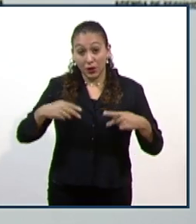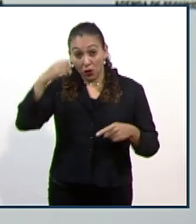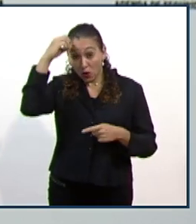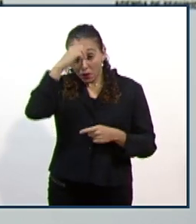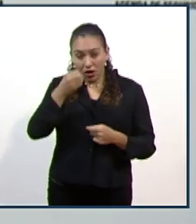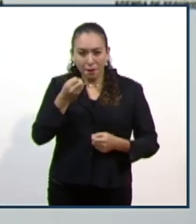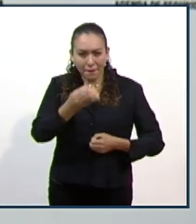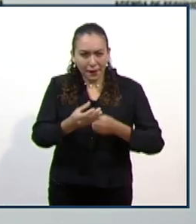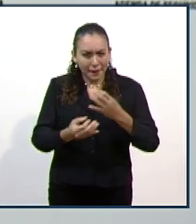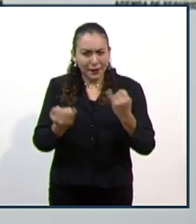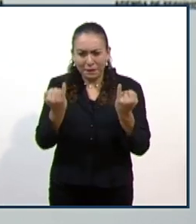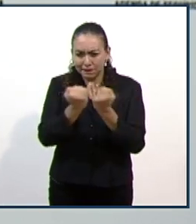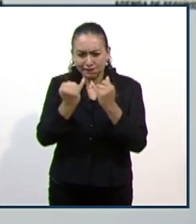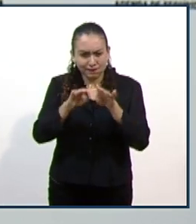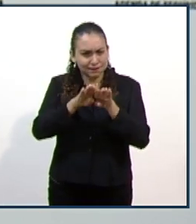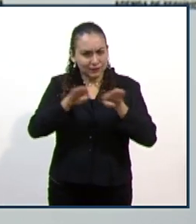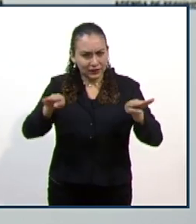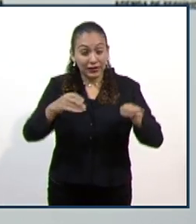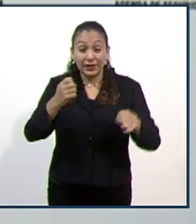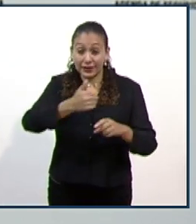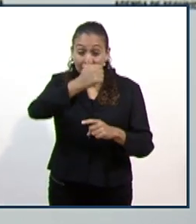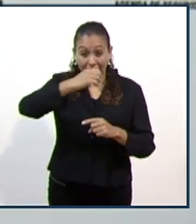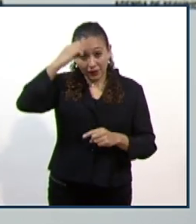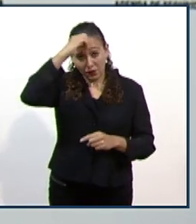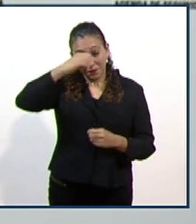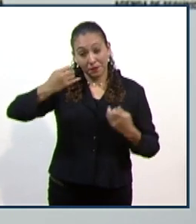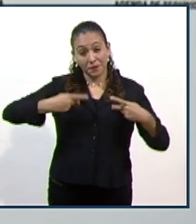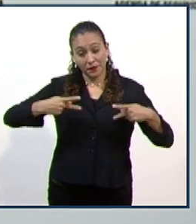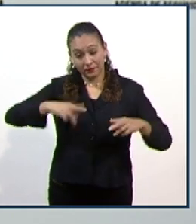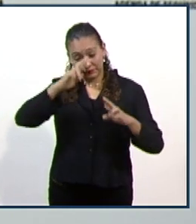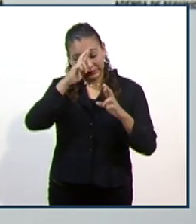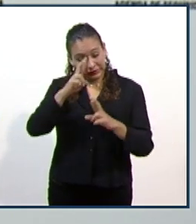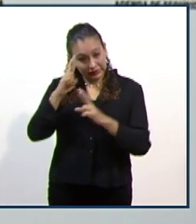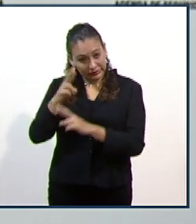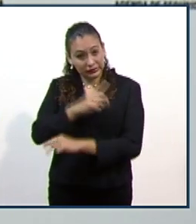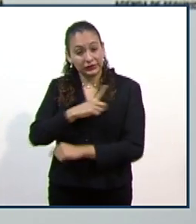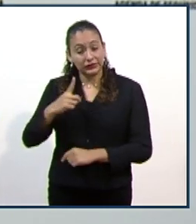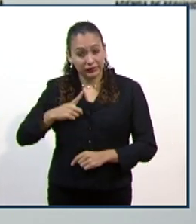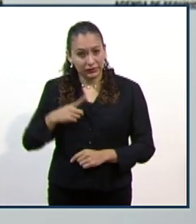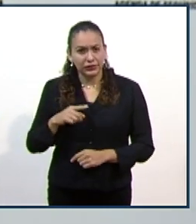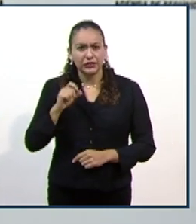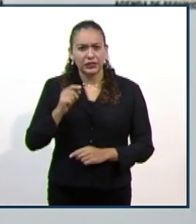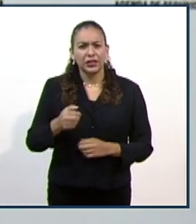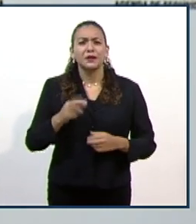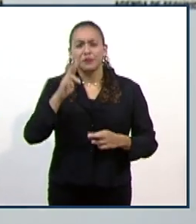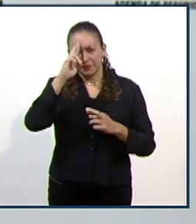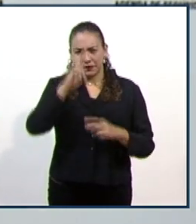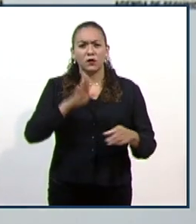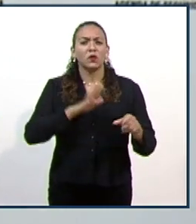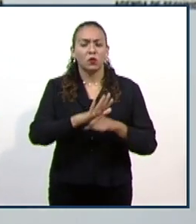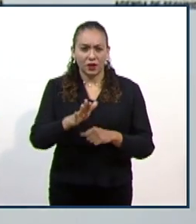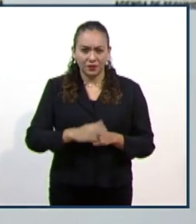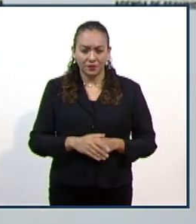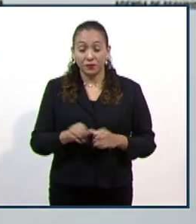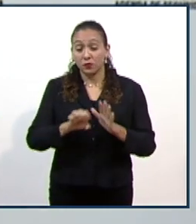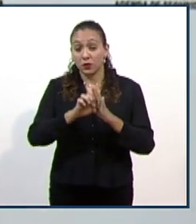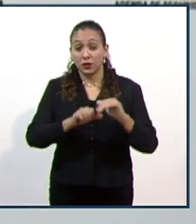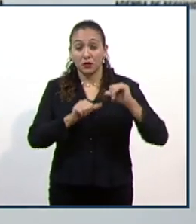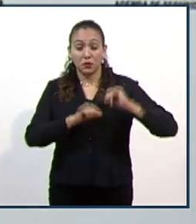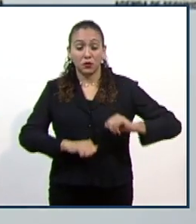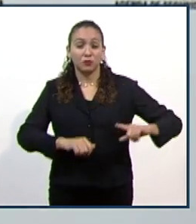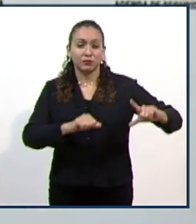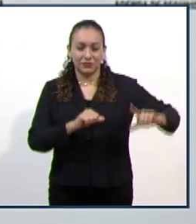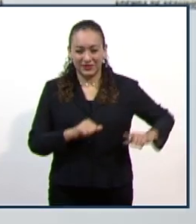que las decisiones de las mayorías deben ser respetadas, también resulta fundamental respetar la separación de poderes, los contrapesos